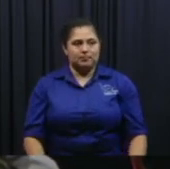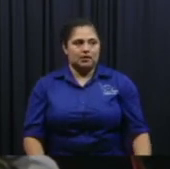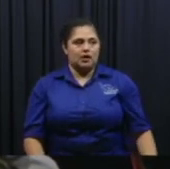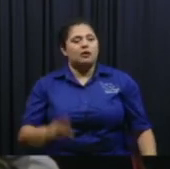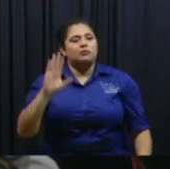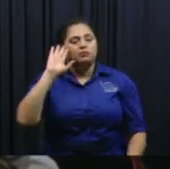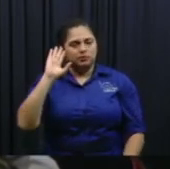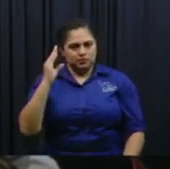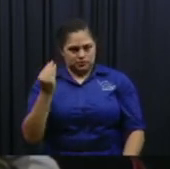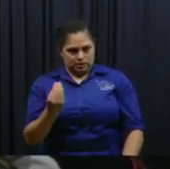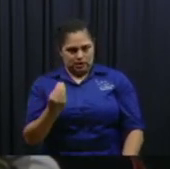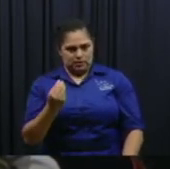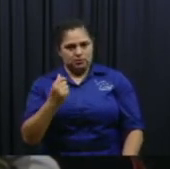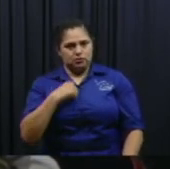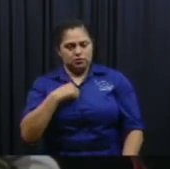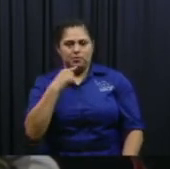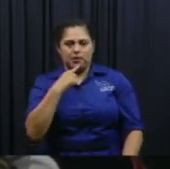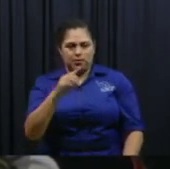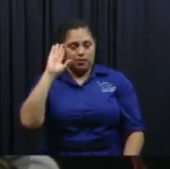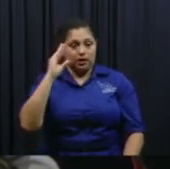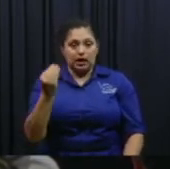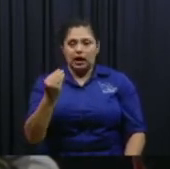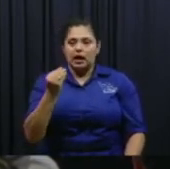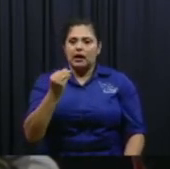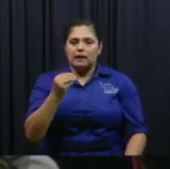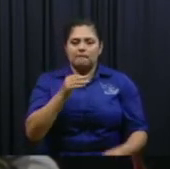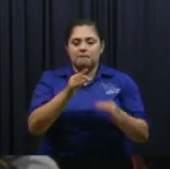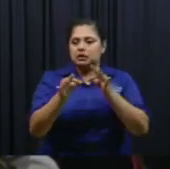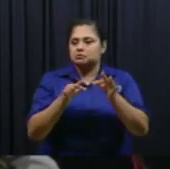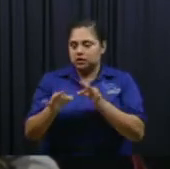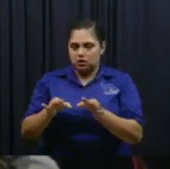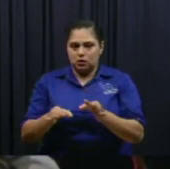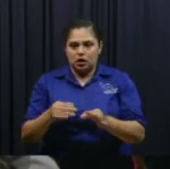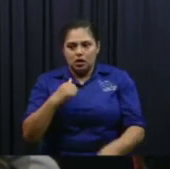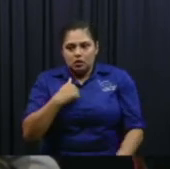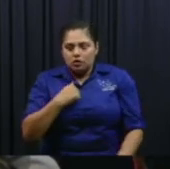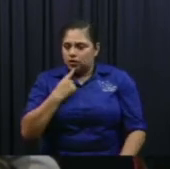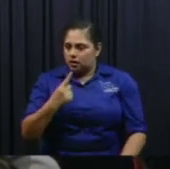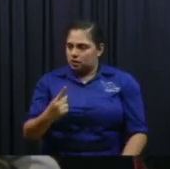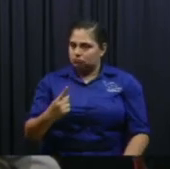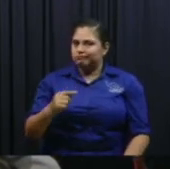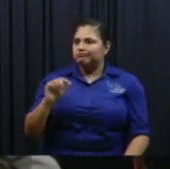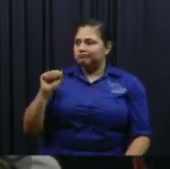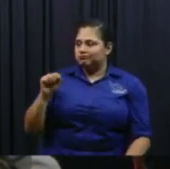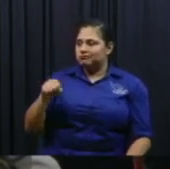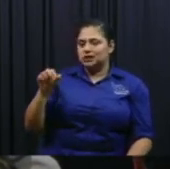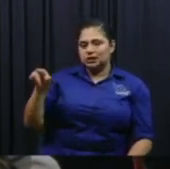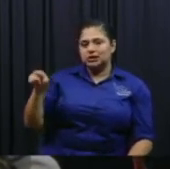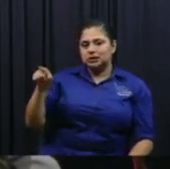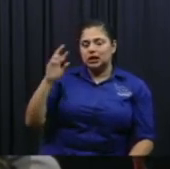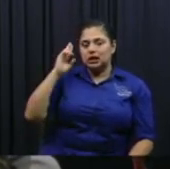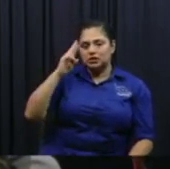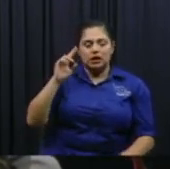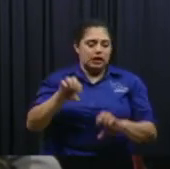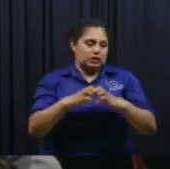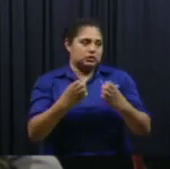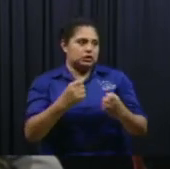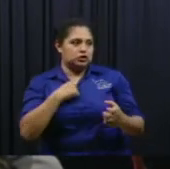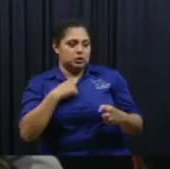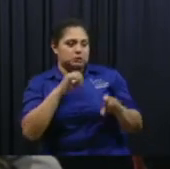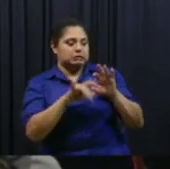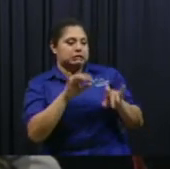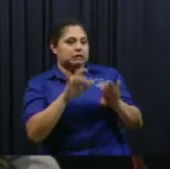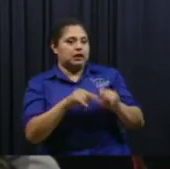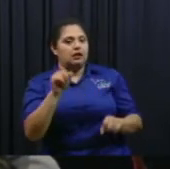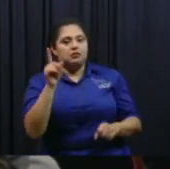le voy a decir por qué y me dio sus razones y yo dije este tiene razón entonces volvió a poner el ya